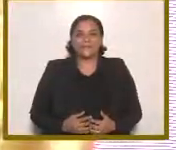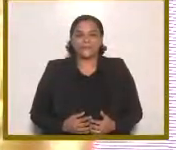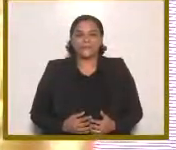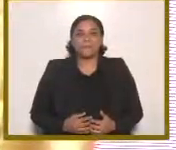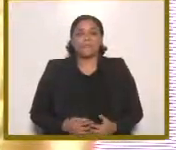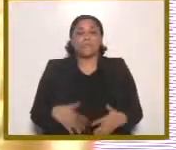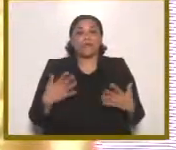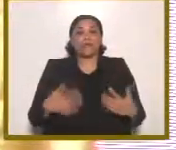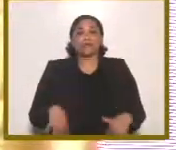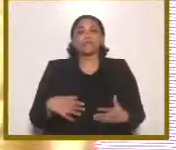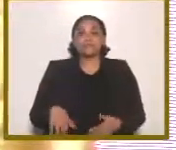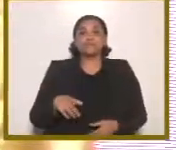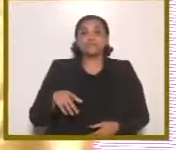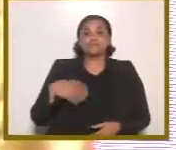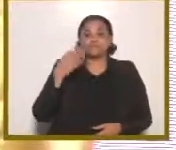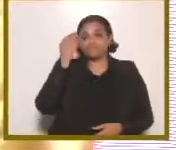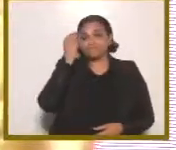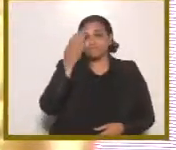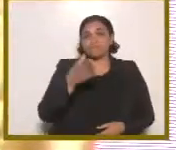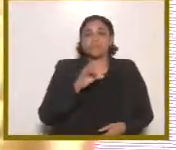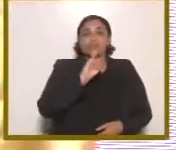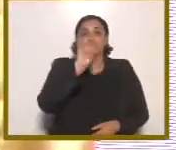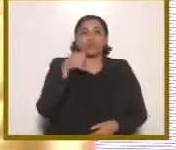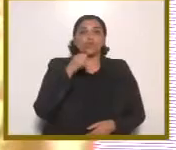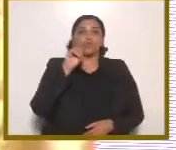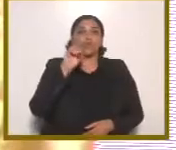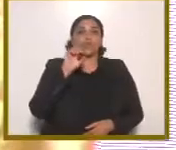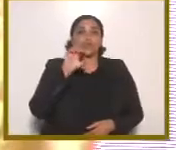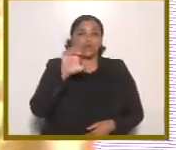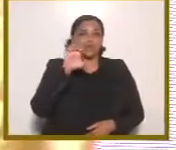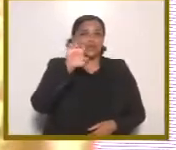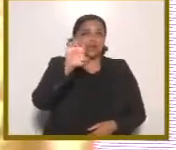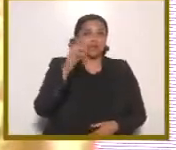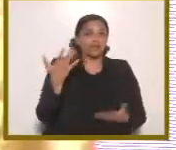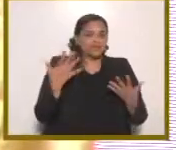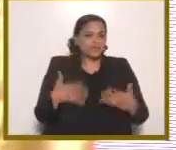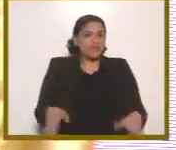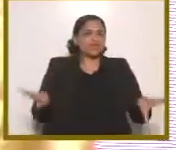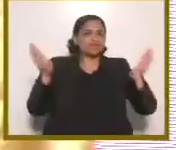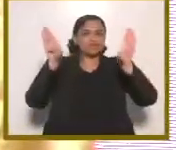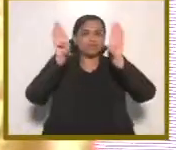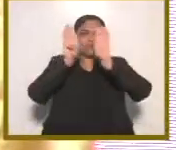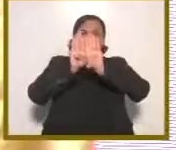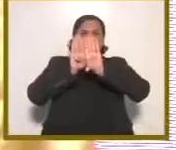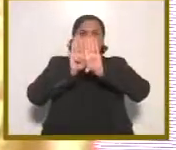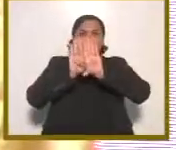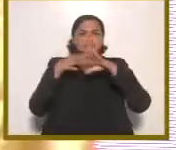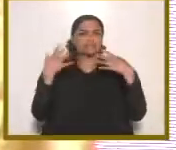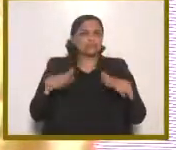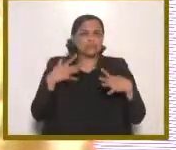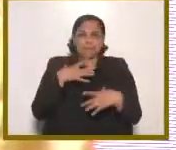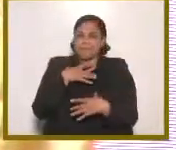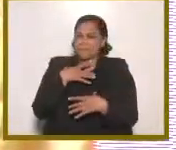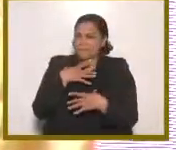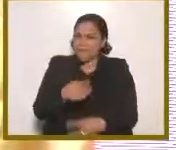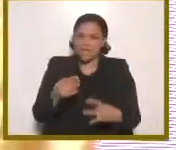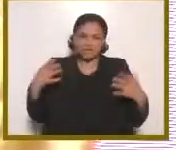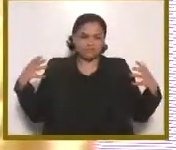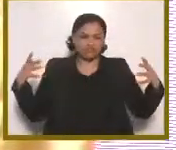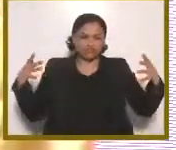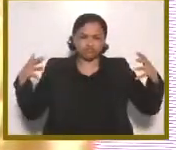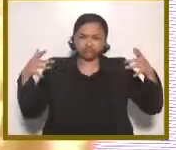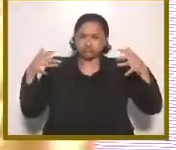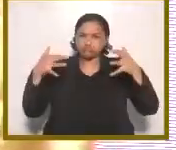La Junta Central Electoral, en esta clausura de esta interesantísima cumbre,